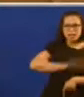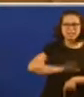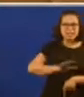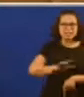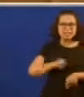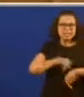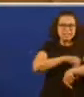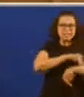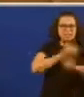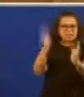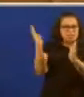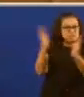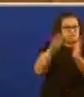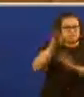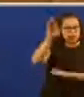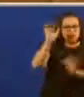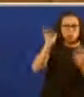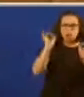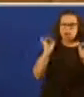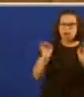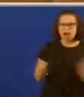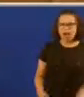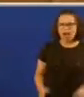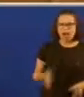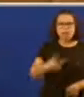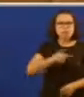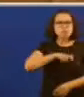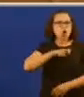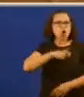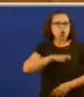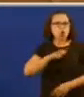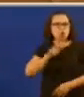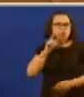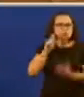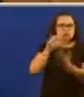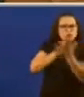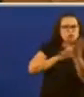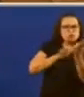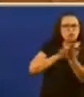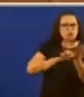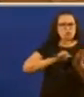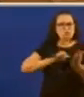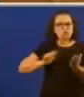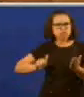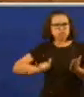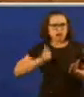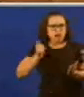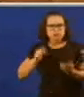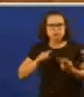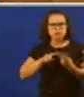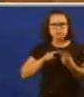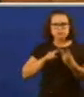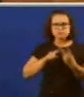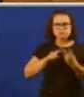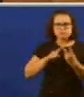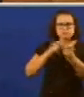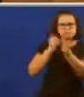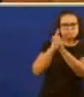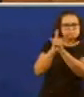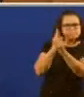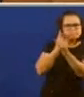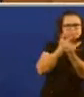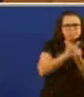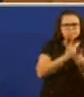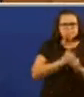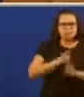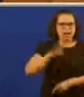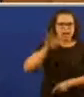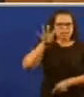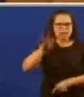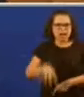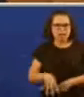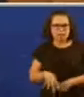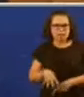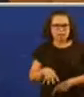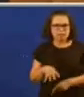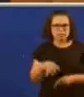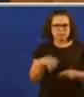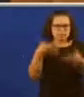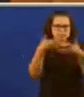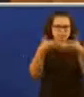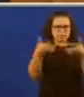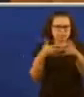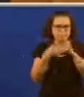franquismo, para elaborar informes falsos e difamar a oposición e a políticos catalans. Esto te lo afina a